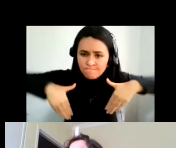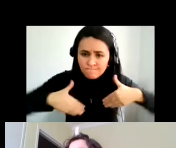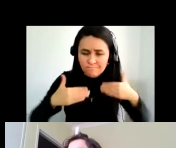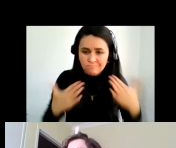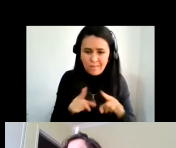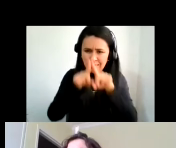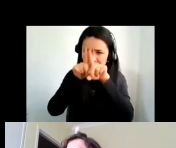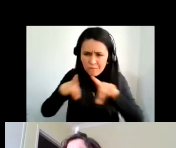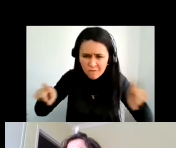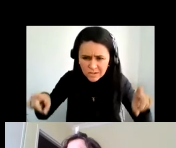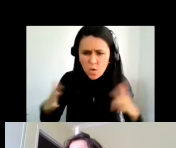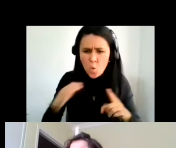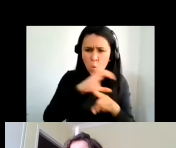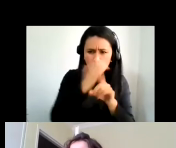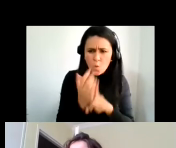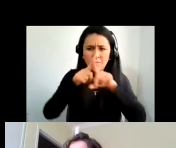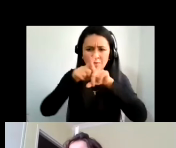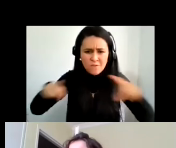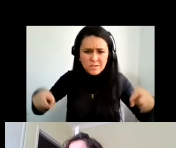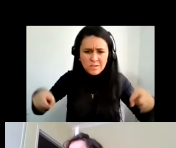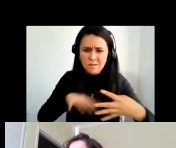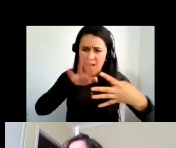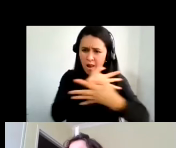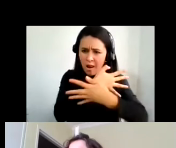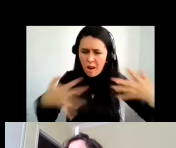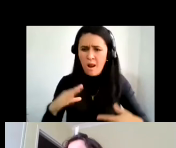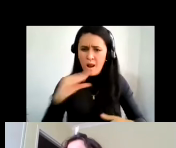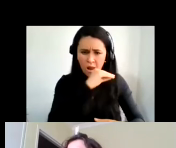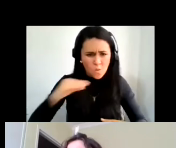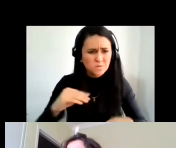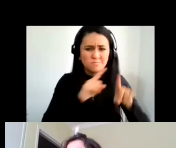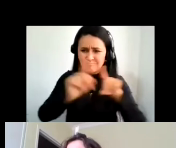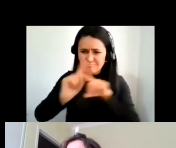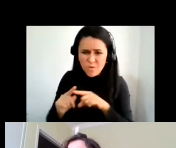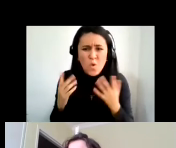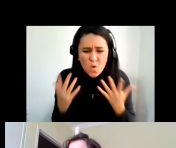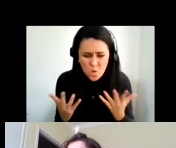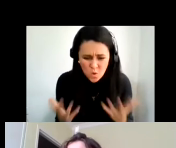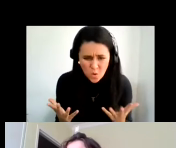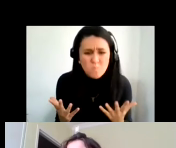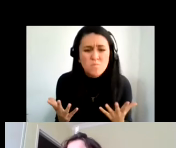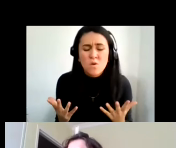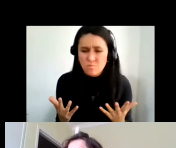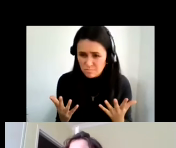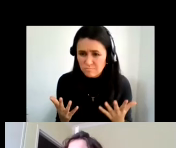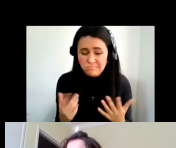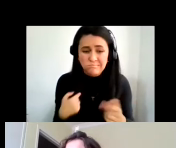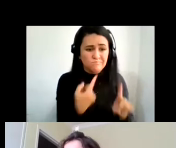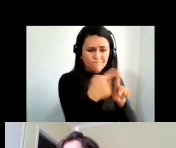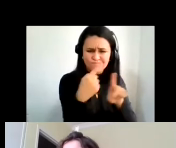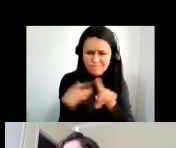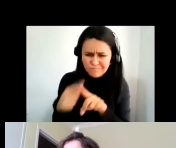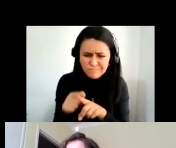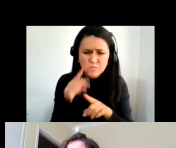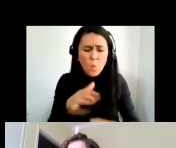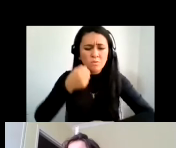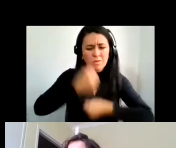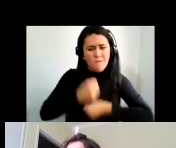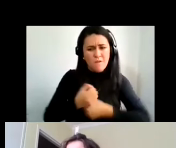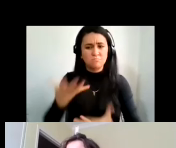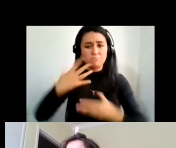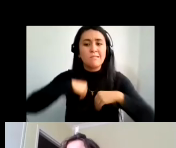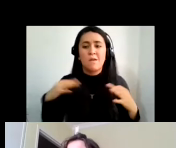diversidad cultural y lingüística de la población. Y asimismo tenemos barreras de accesibilidad relativas al trabajo informal o